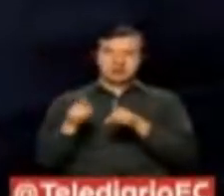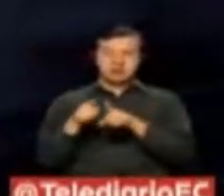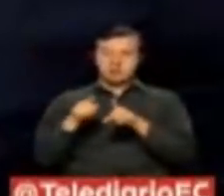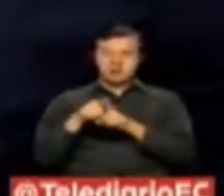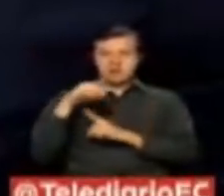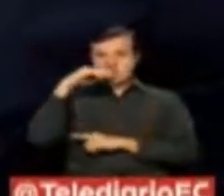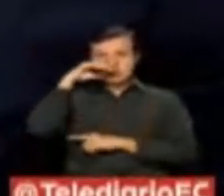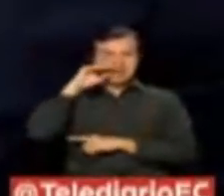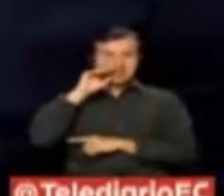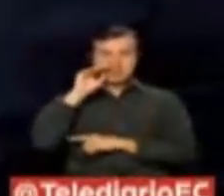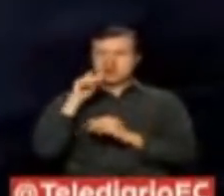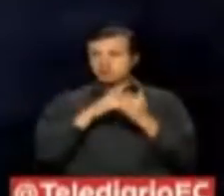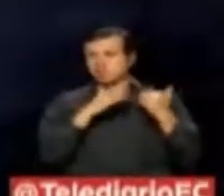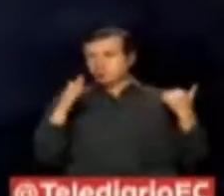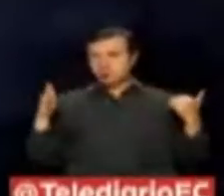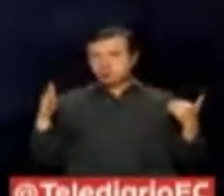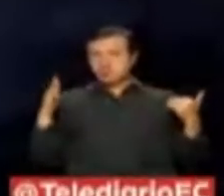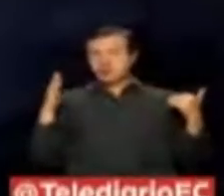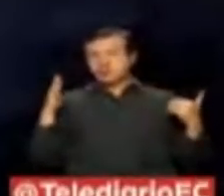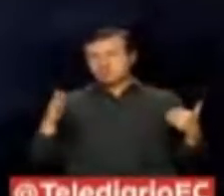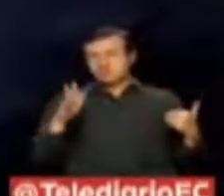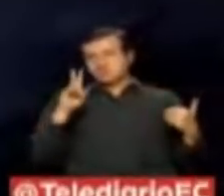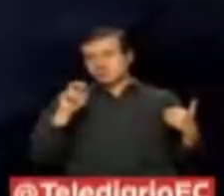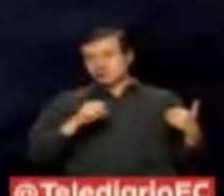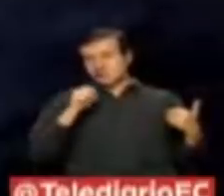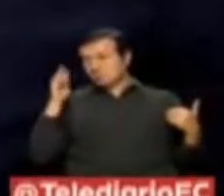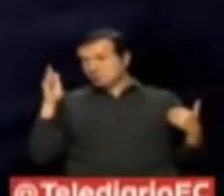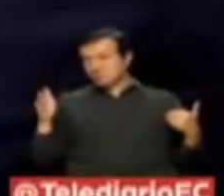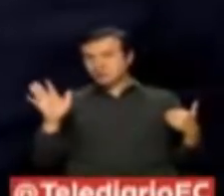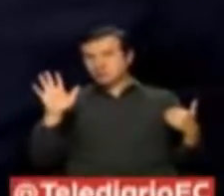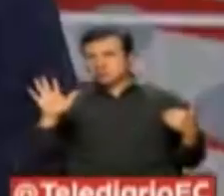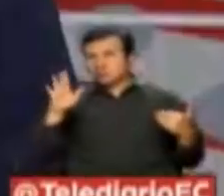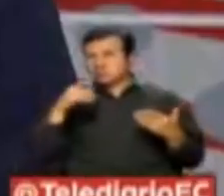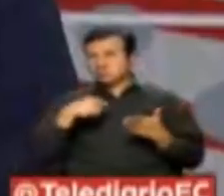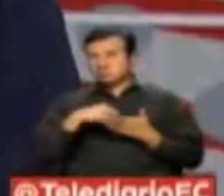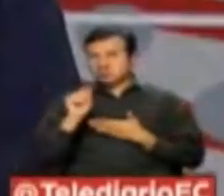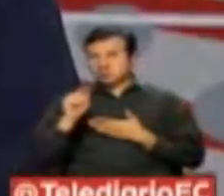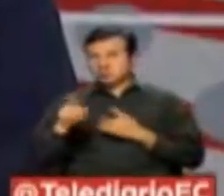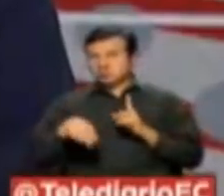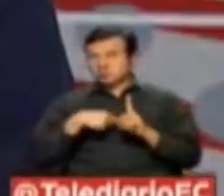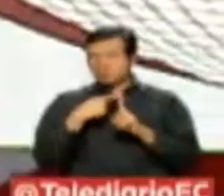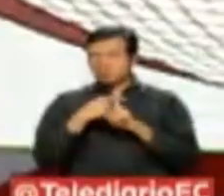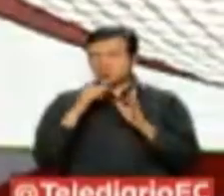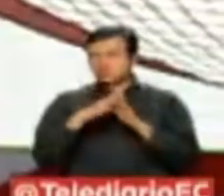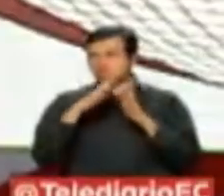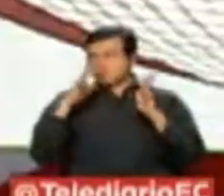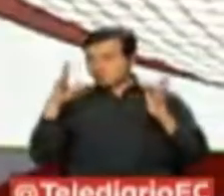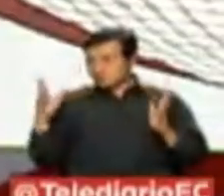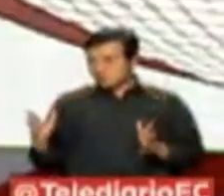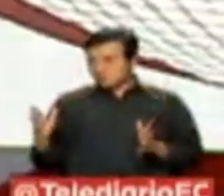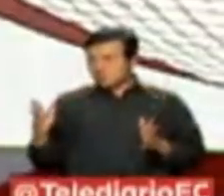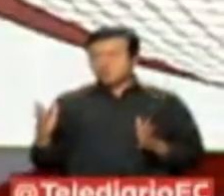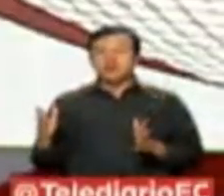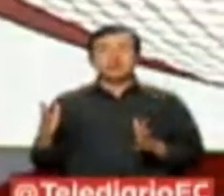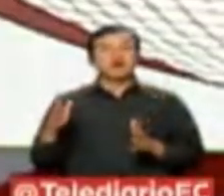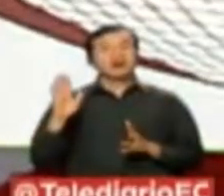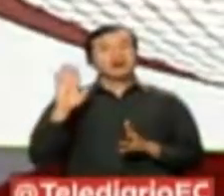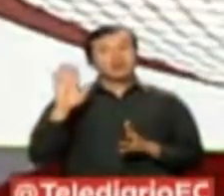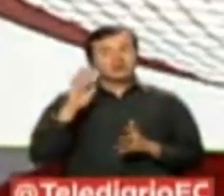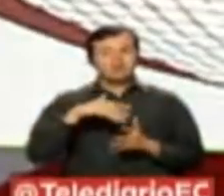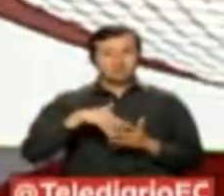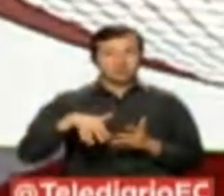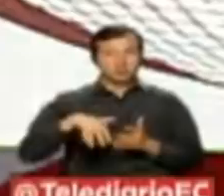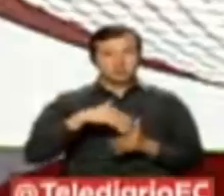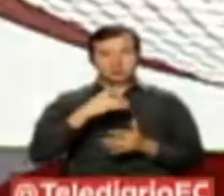administrado hoy aquí el durante los últimos 20 años y que tiene una calificación positiva muy alta exactamente y entonces y la cuestión